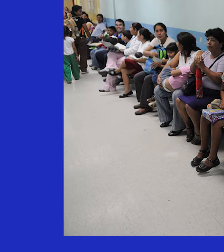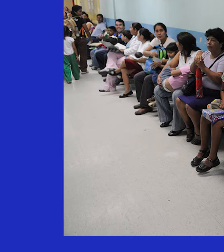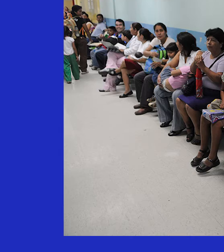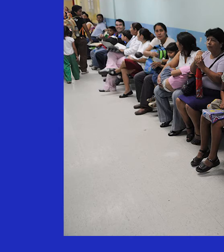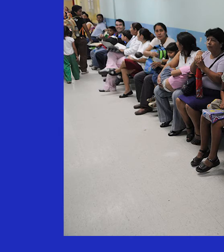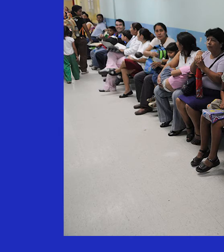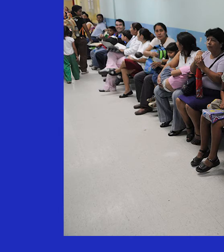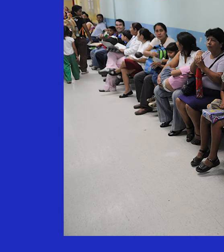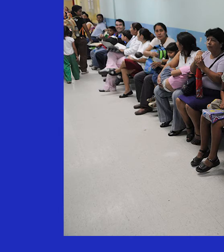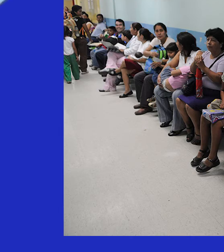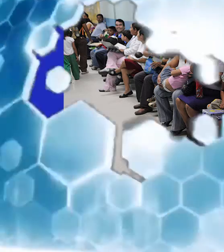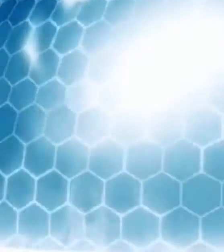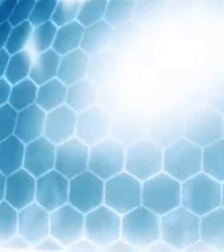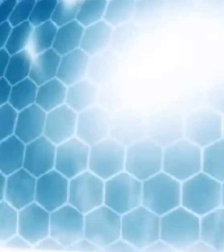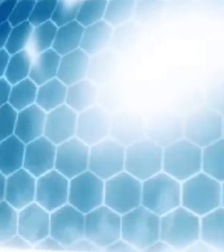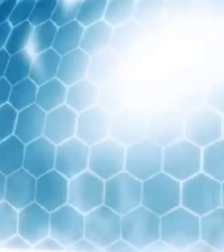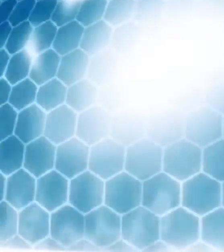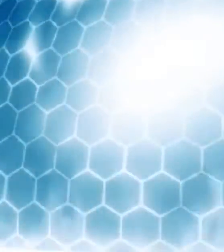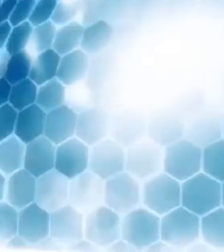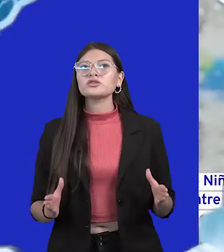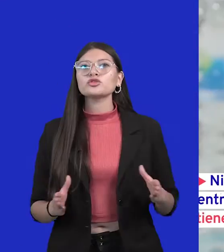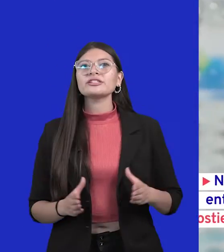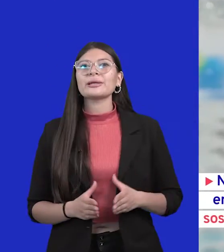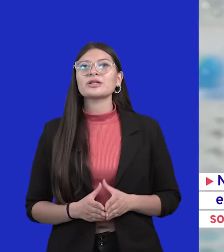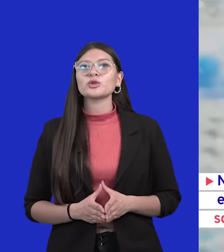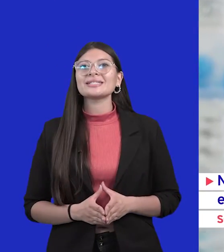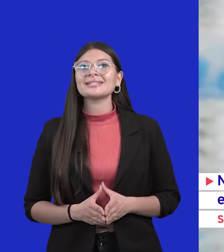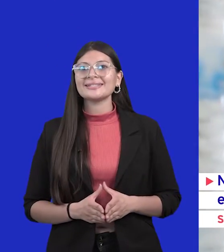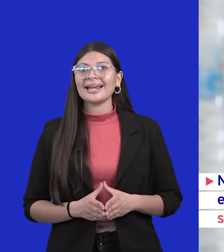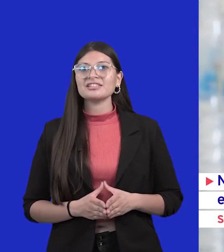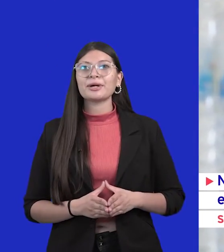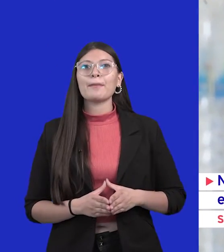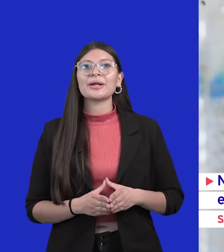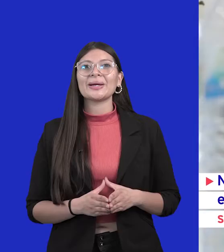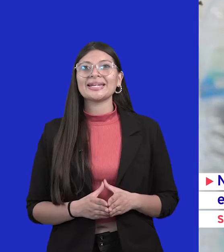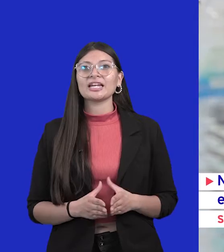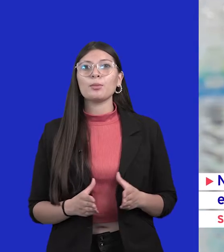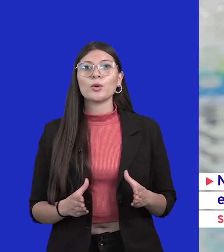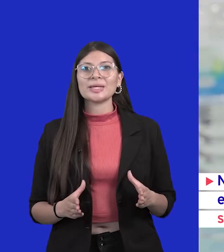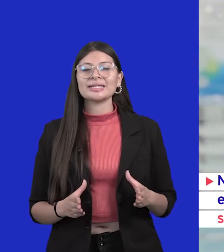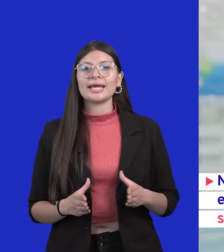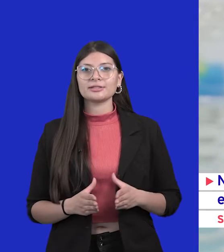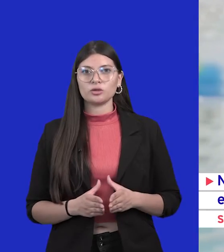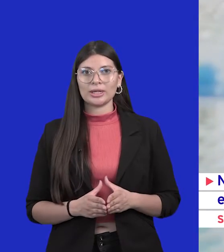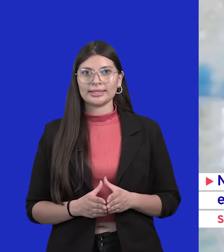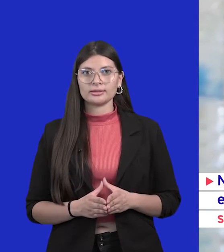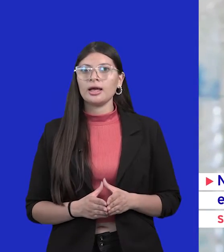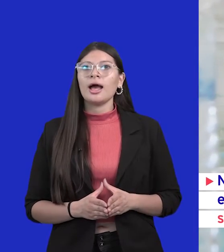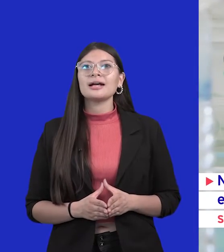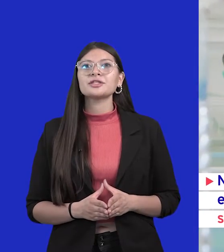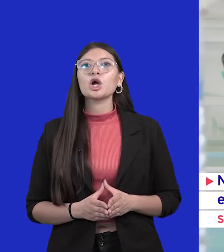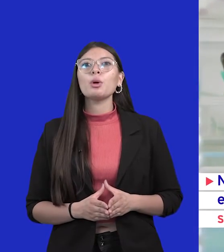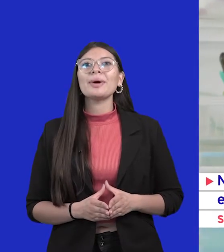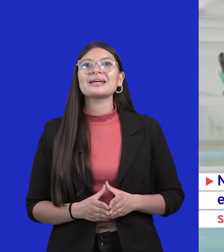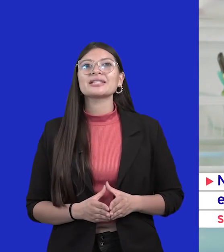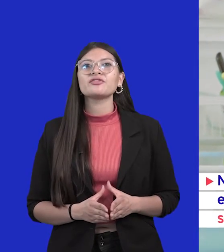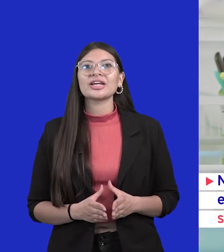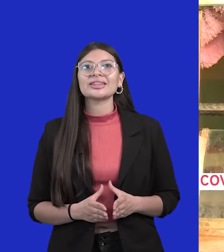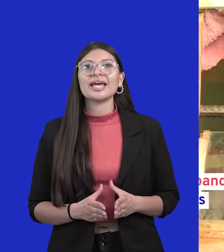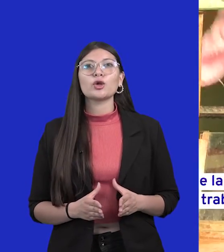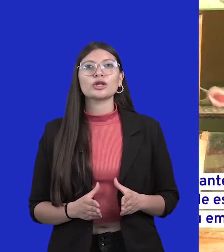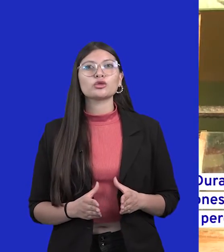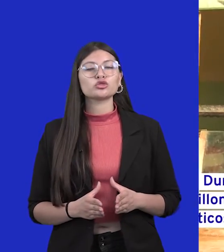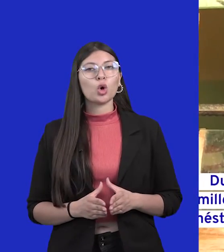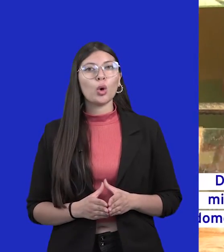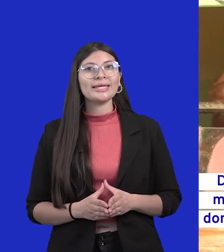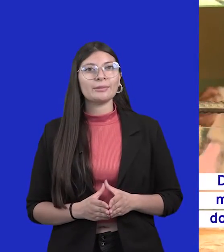todas las personas a lo largo de sus vidas. Estos sistemas son esenciales para prevenir la pobreza y la desigualdad, así como para hacer